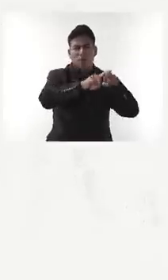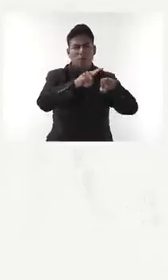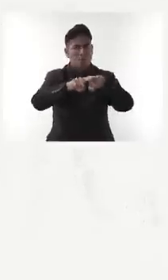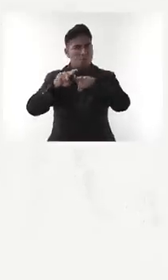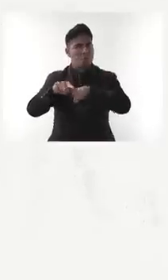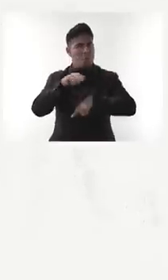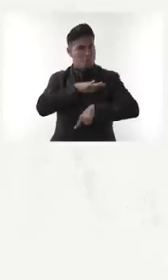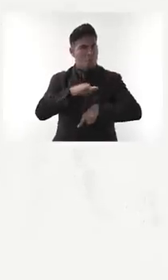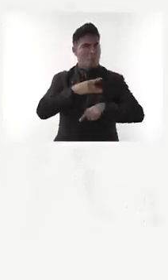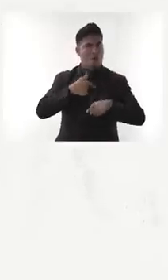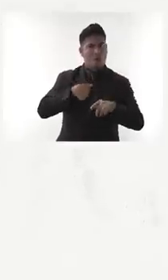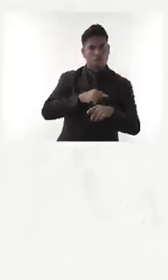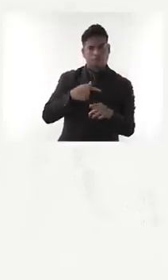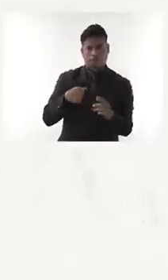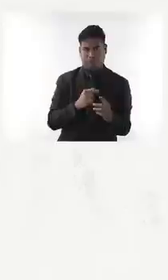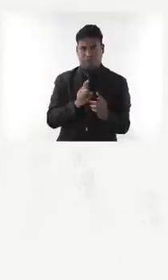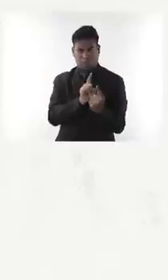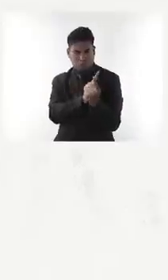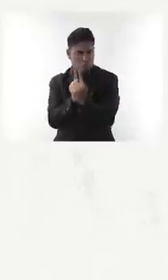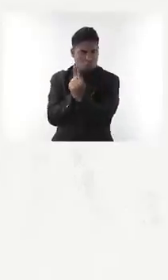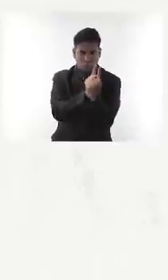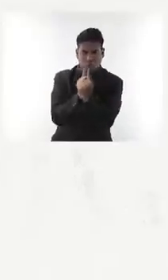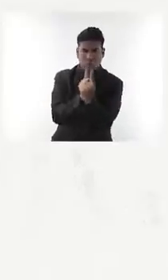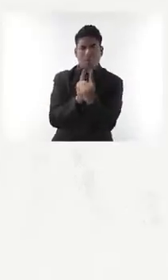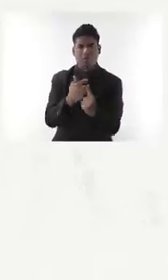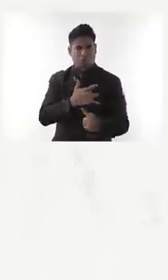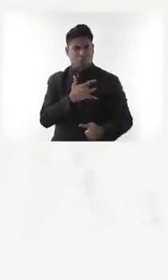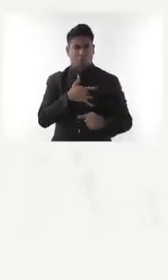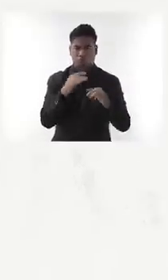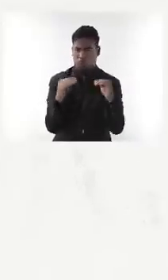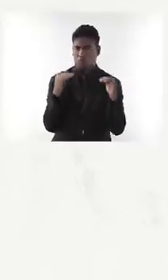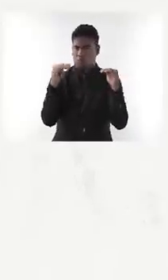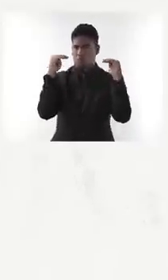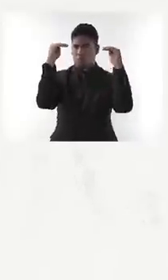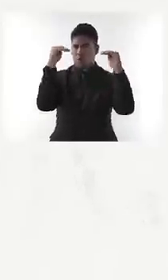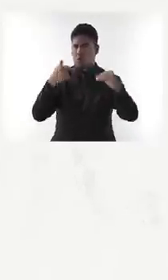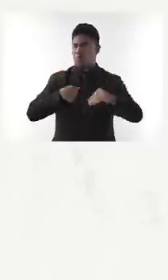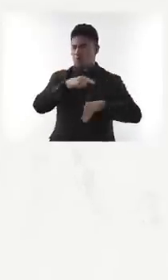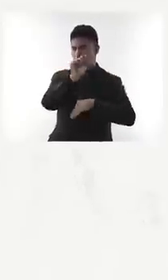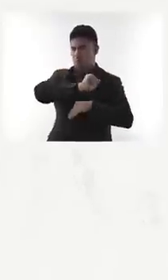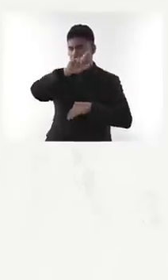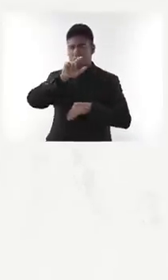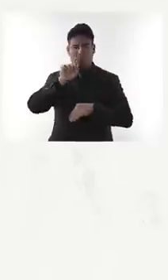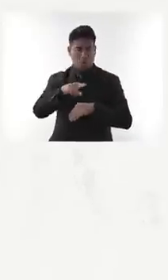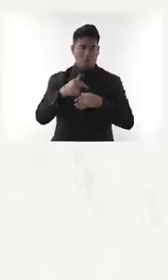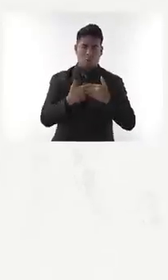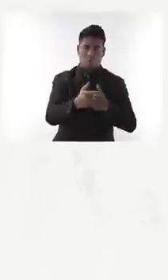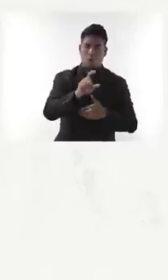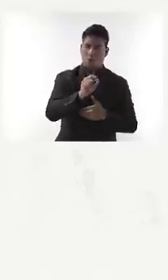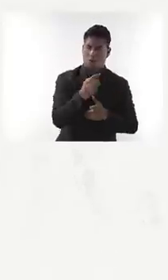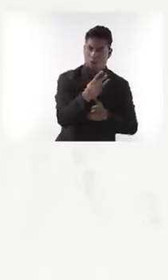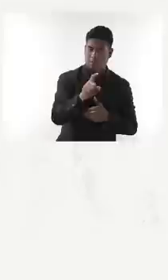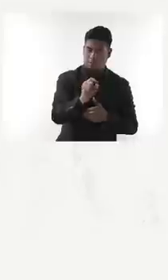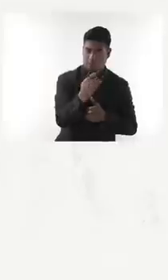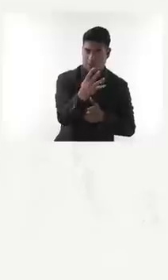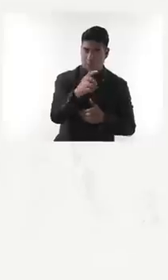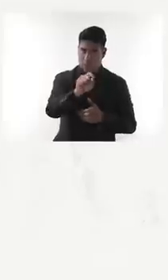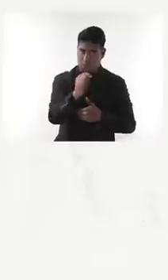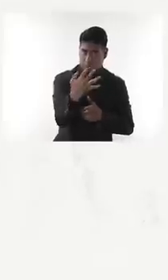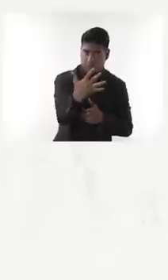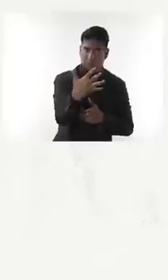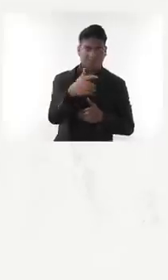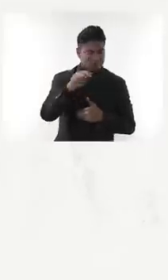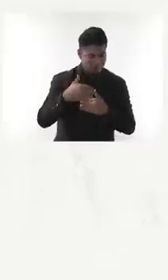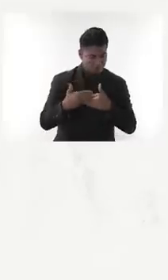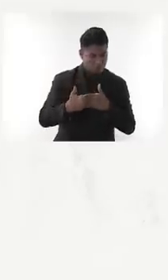nivel para los próximos años, incluidos el 23, el 24 y el 25. De esta manera,